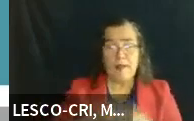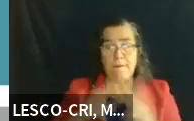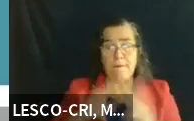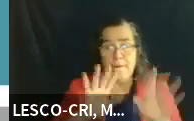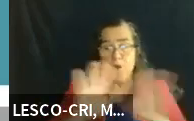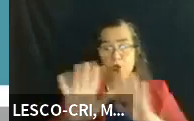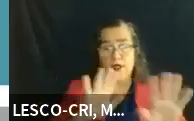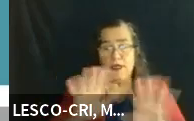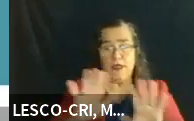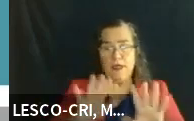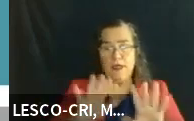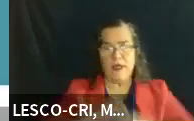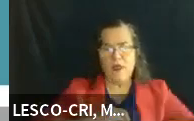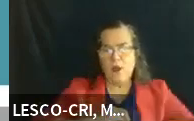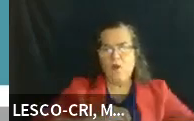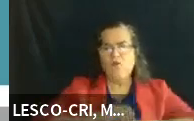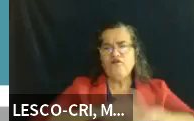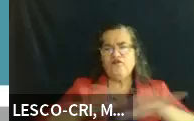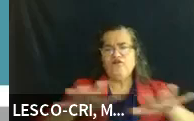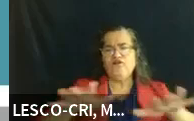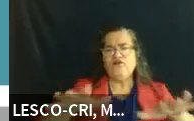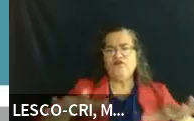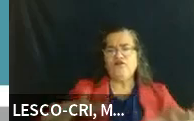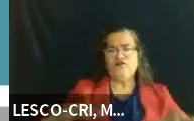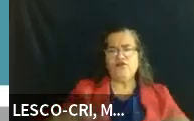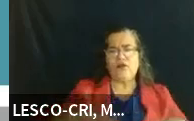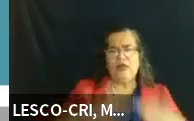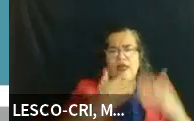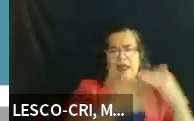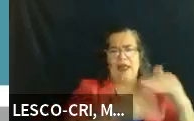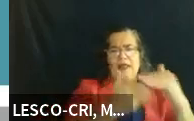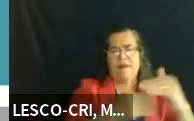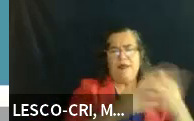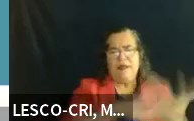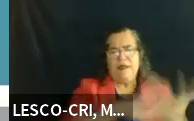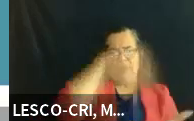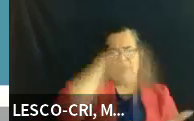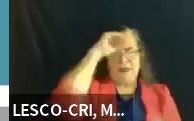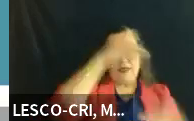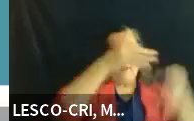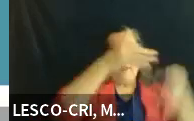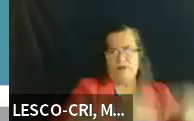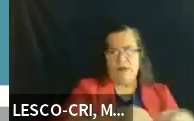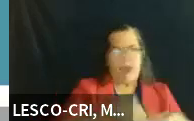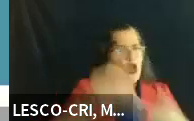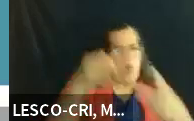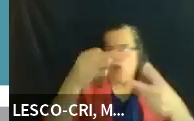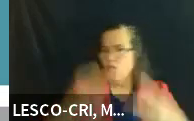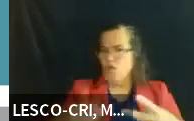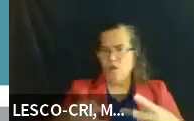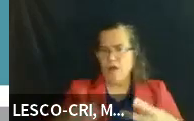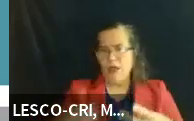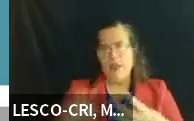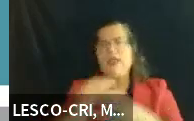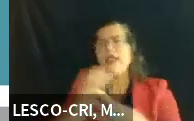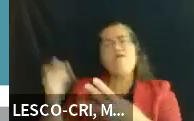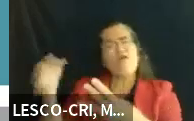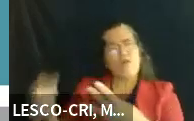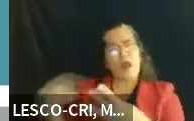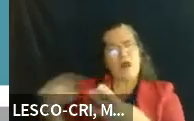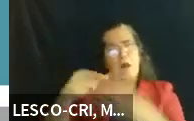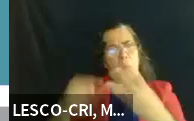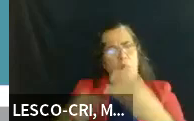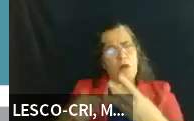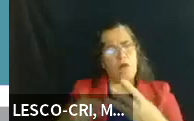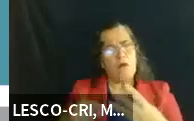empieza a difuminar los límites entre el aprendizaje formal, el no formal y el informal. ¿Y por qué esto? Porque hoy cualquier